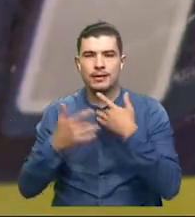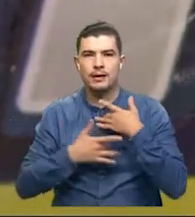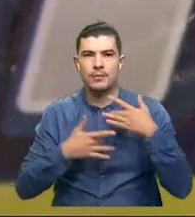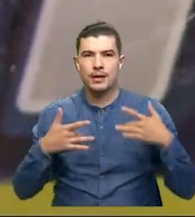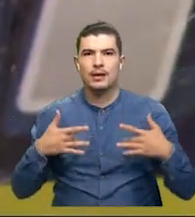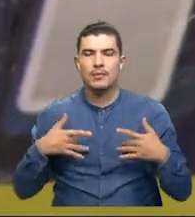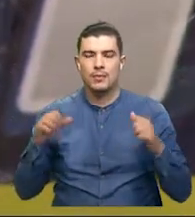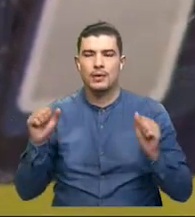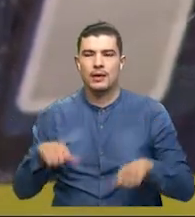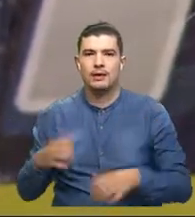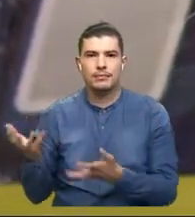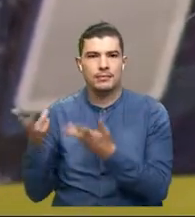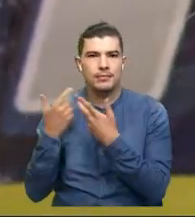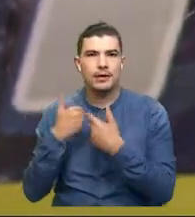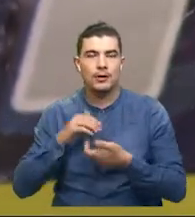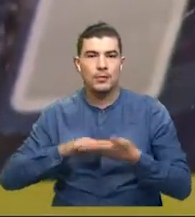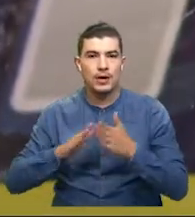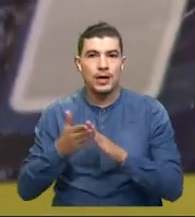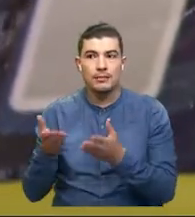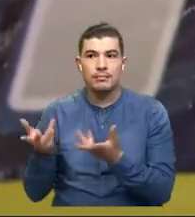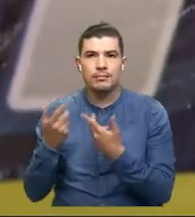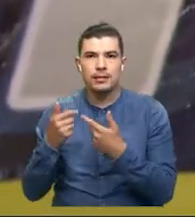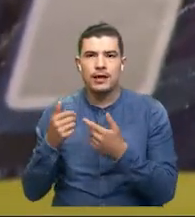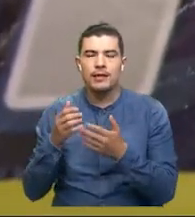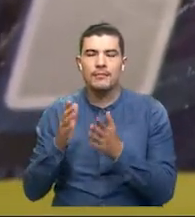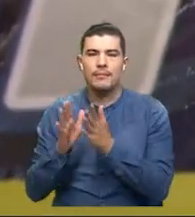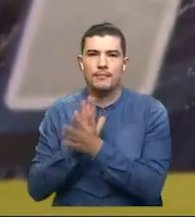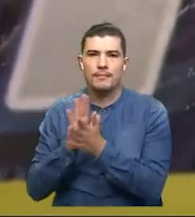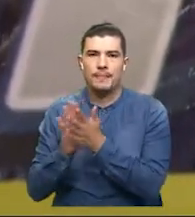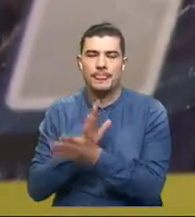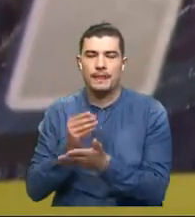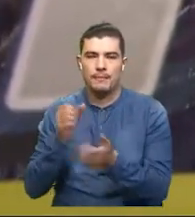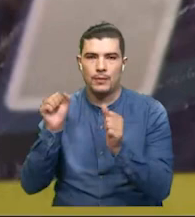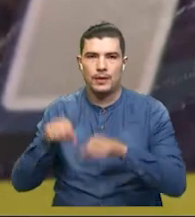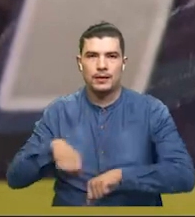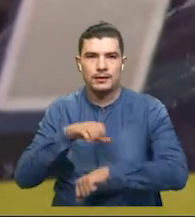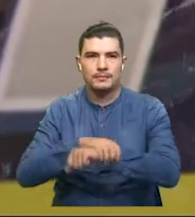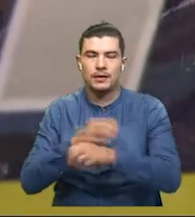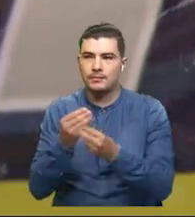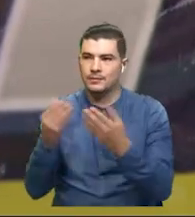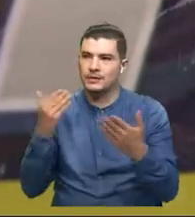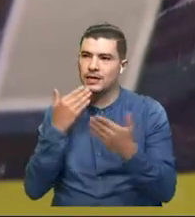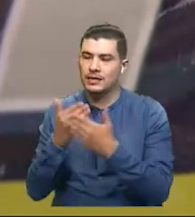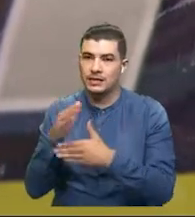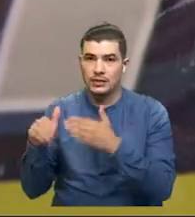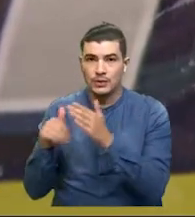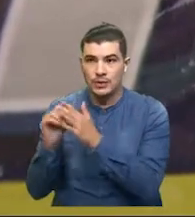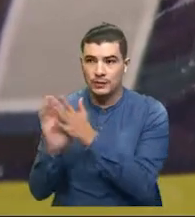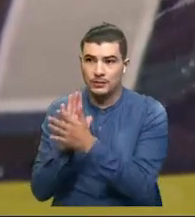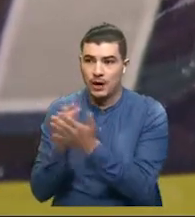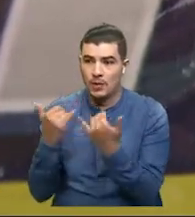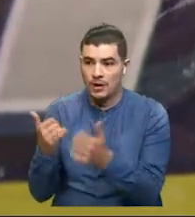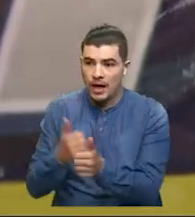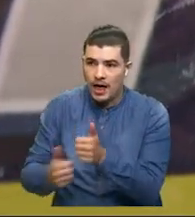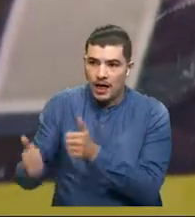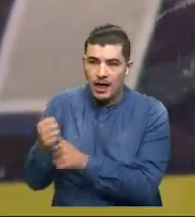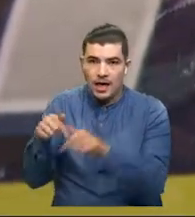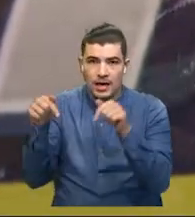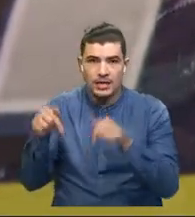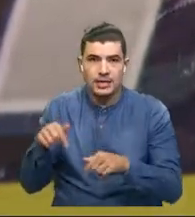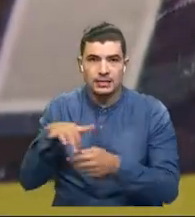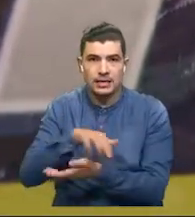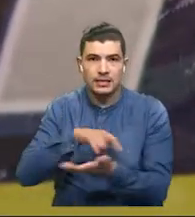mil gracias en nombre de todos los santandereanos por estos avances que ha tenido el gobierno departamental en el marco de esta expedición